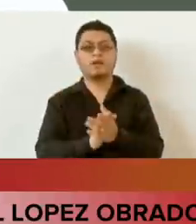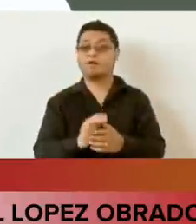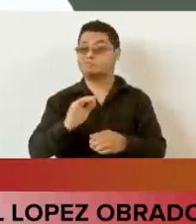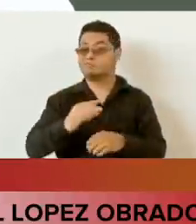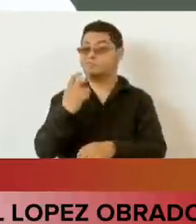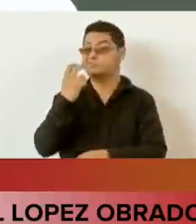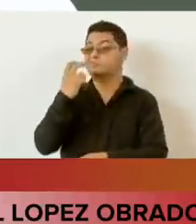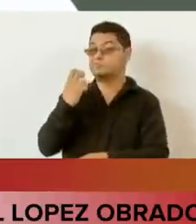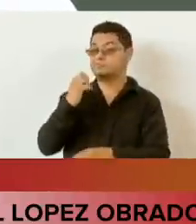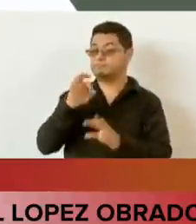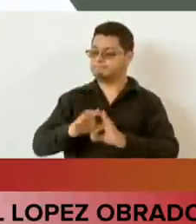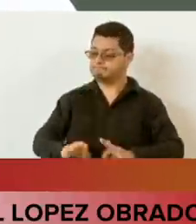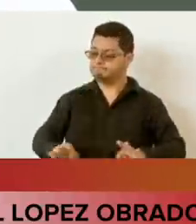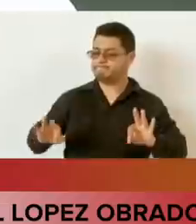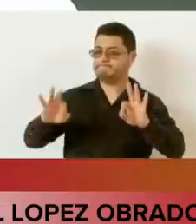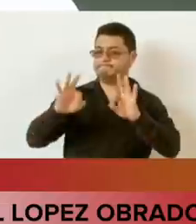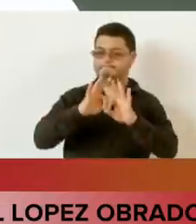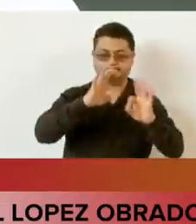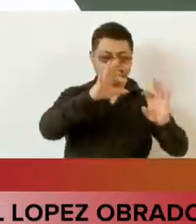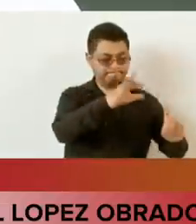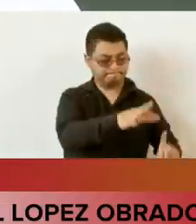importancia de